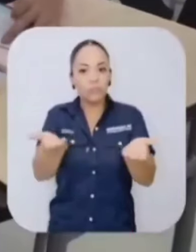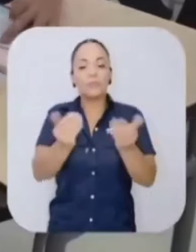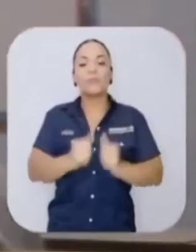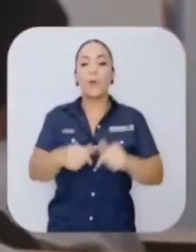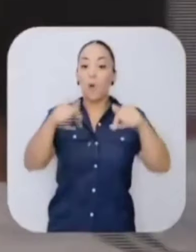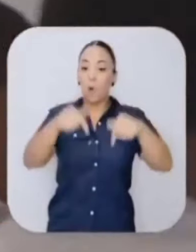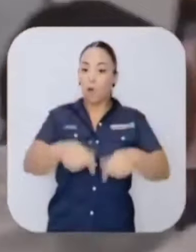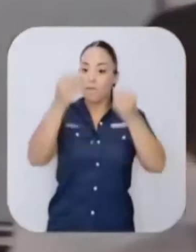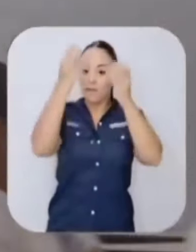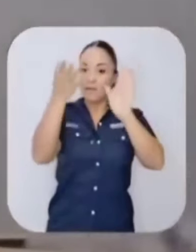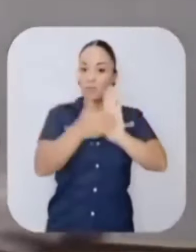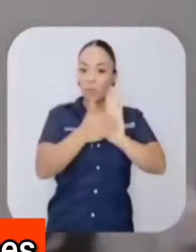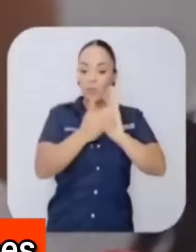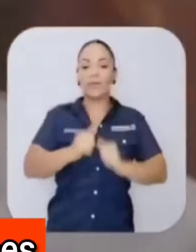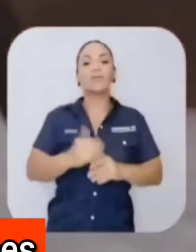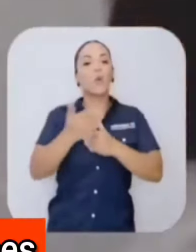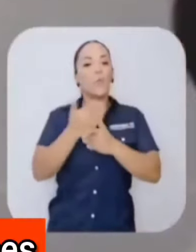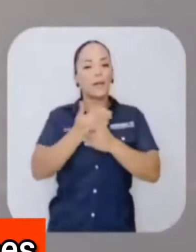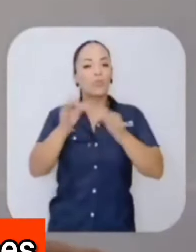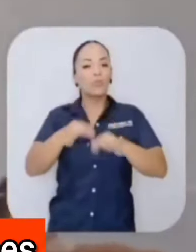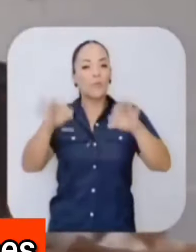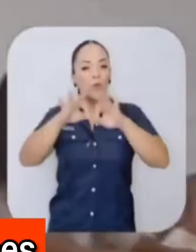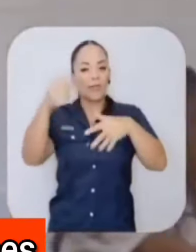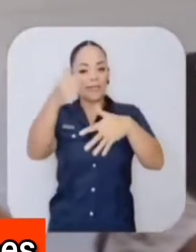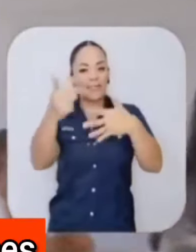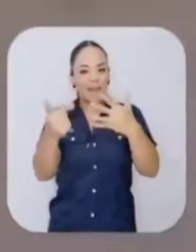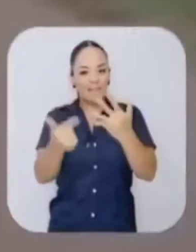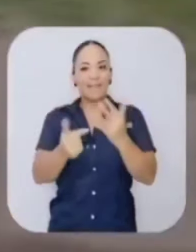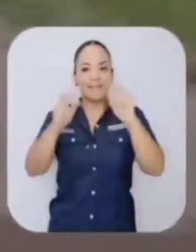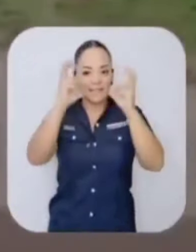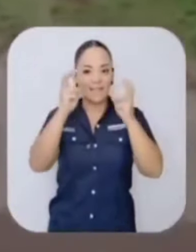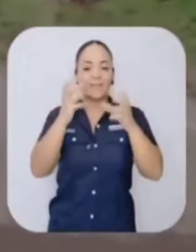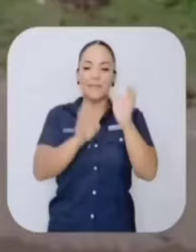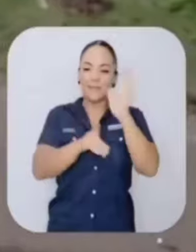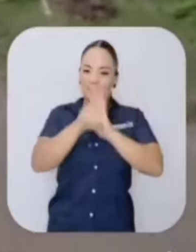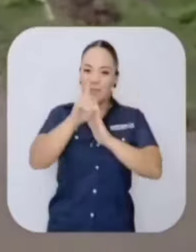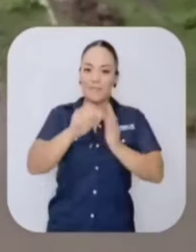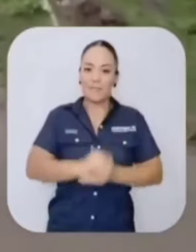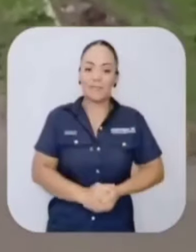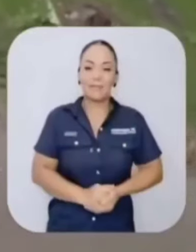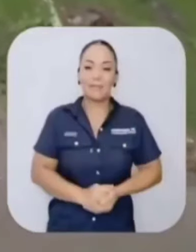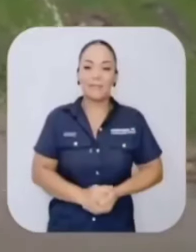y hoy rendimos cuentas y compartimos importantes avances.